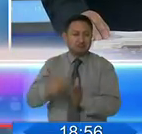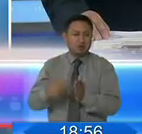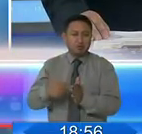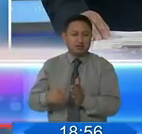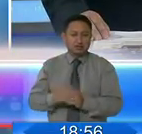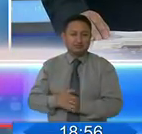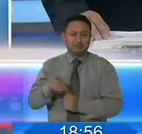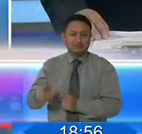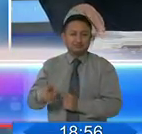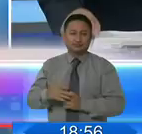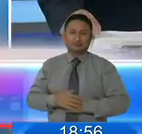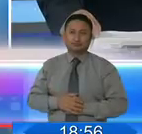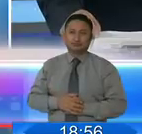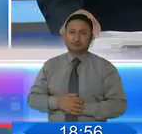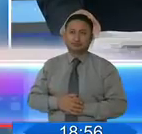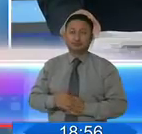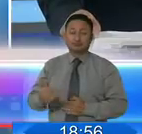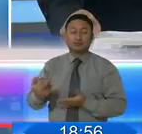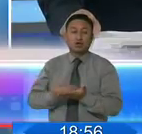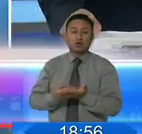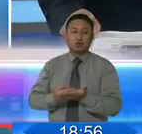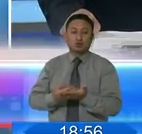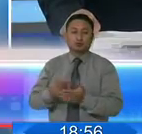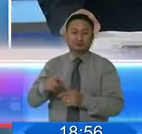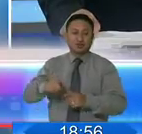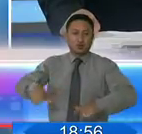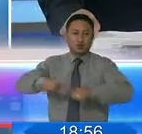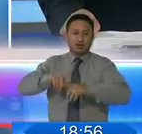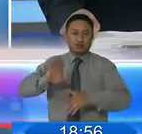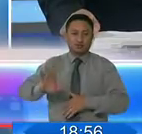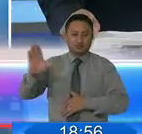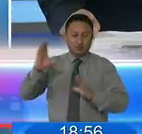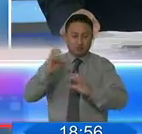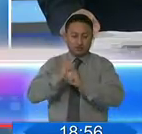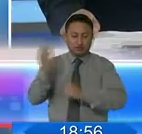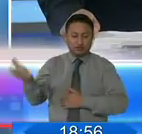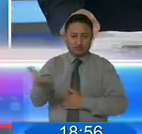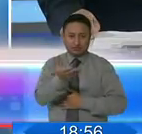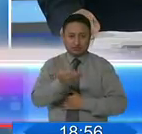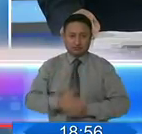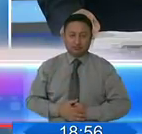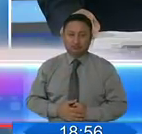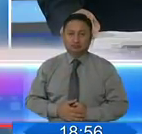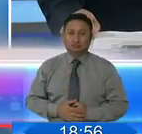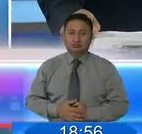detalles de esta reunión en ese sector javier buenas noches